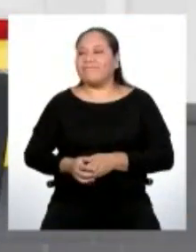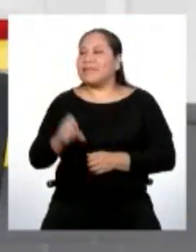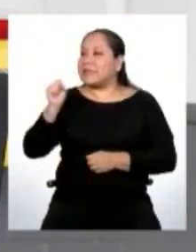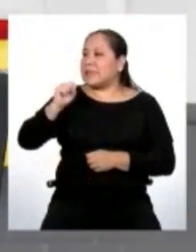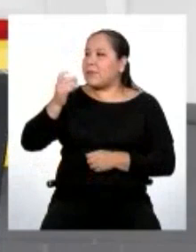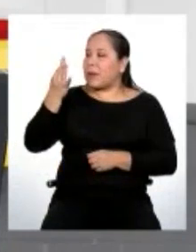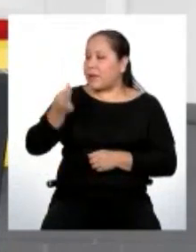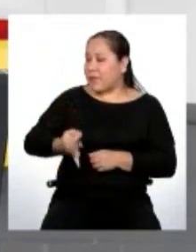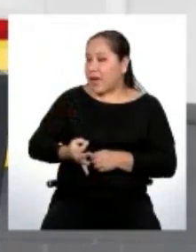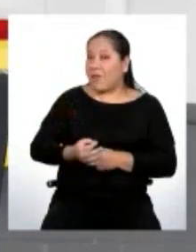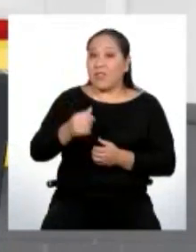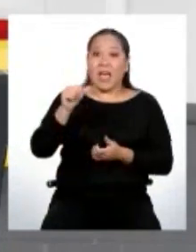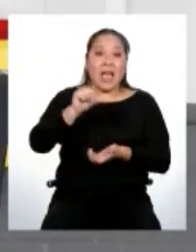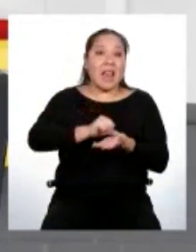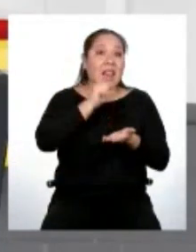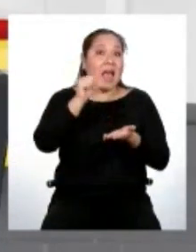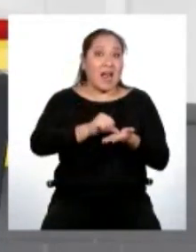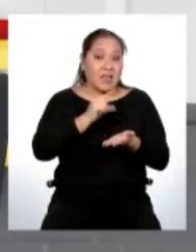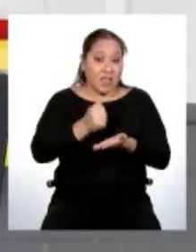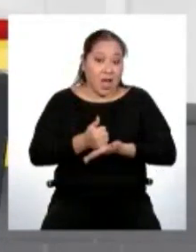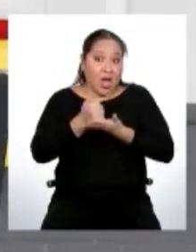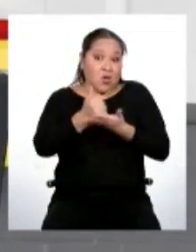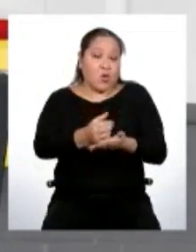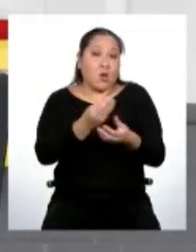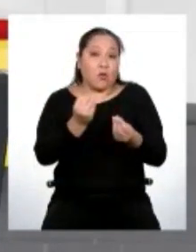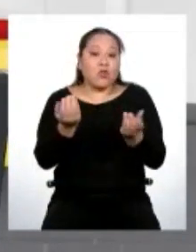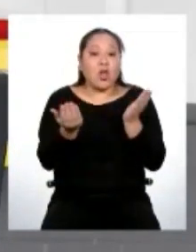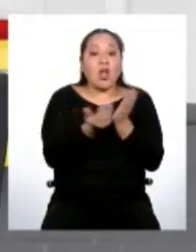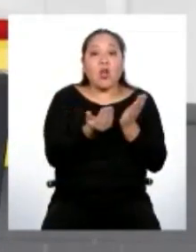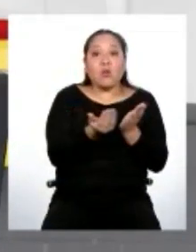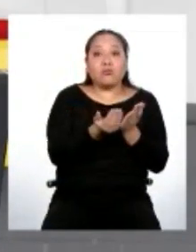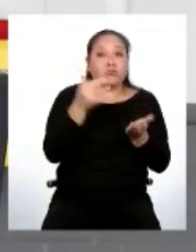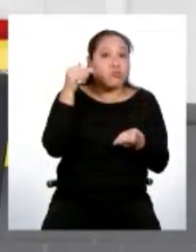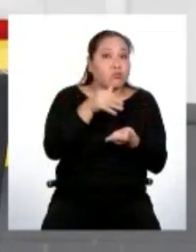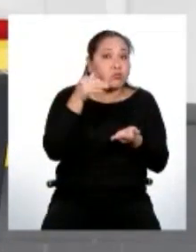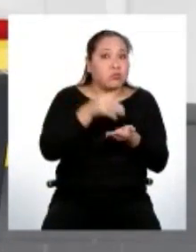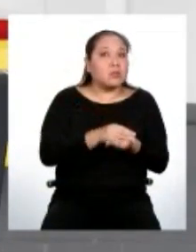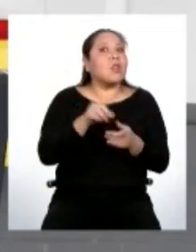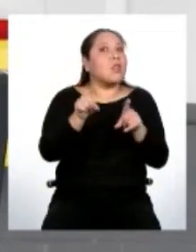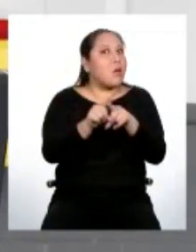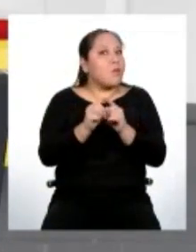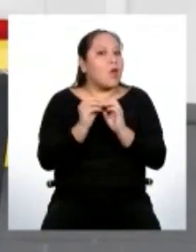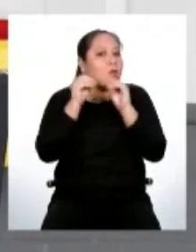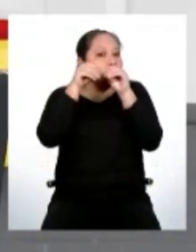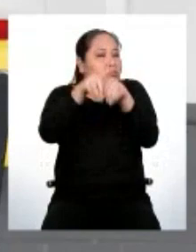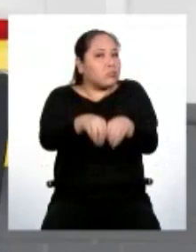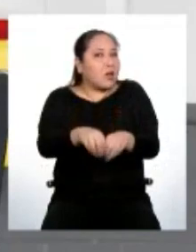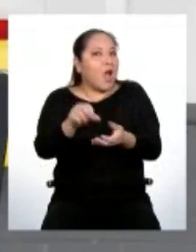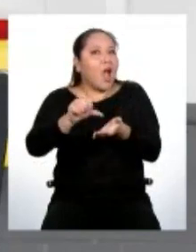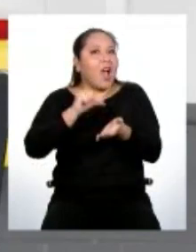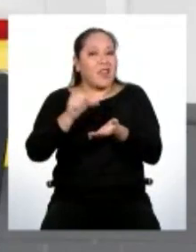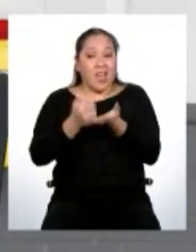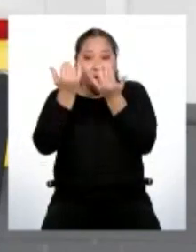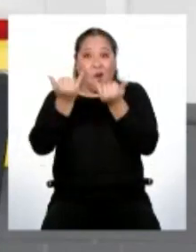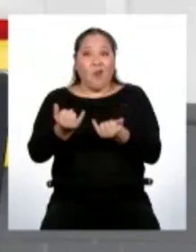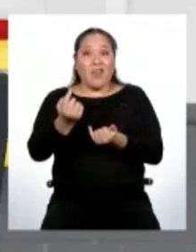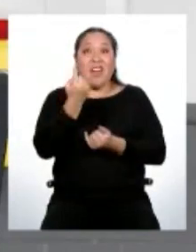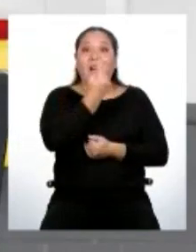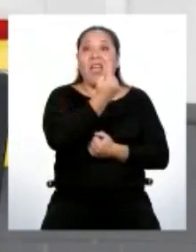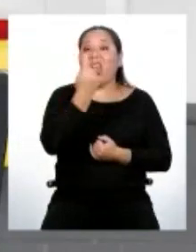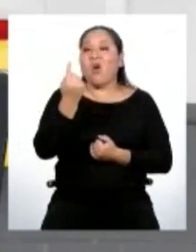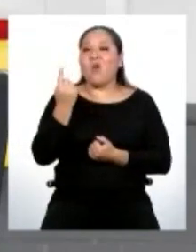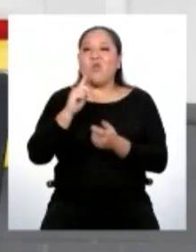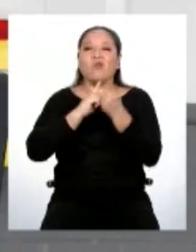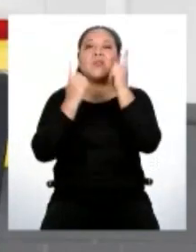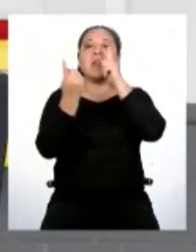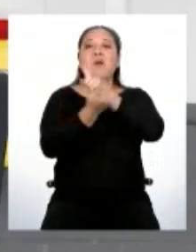bastante y la educación también tiene su arte. Por ello, el día de hoy nosotros nos convertiremos en actores y